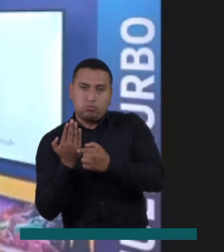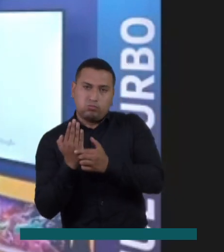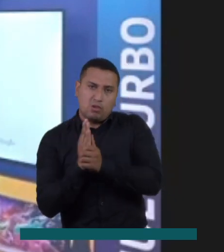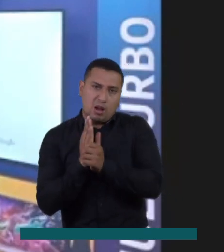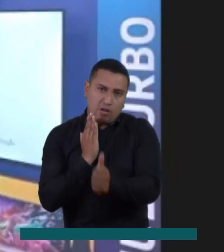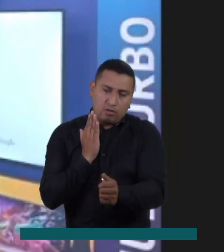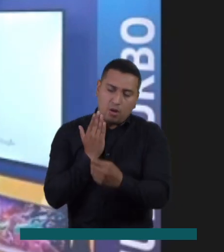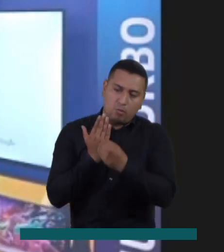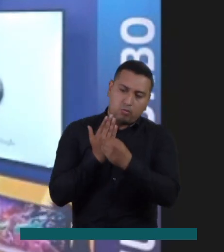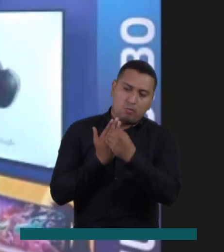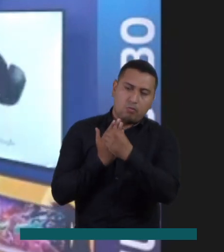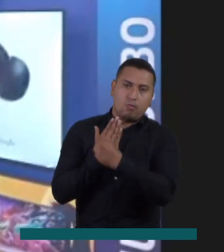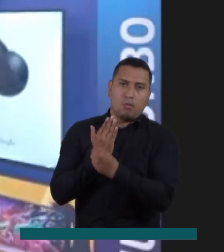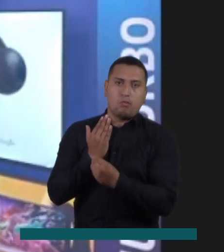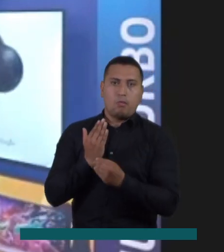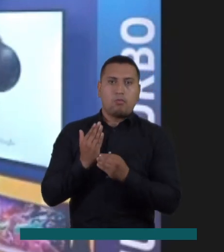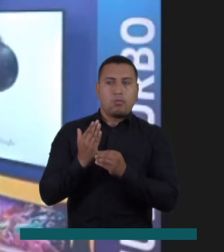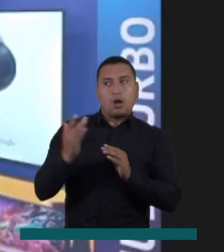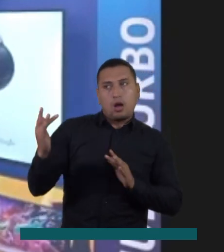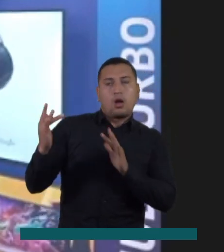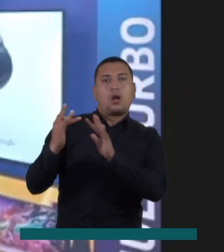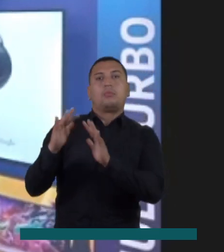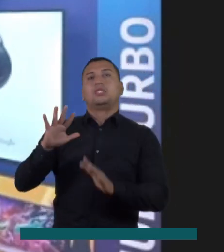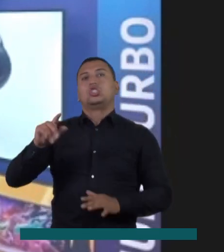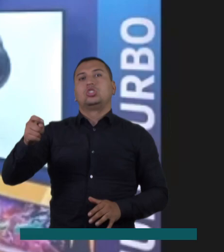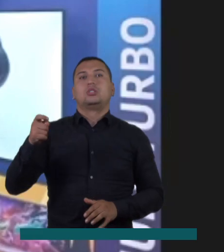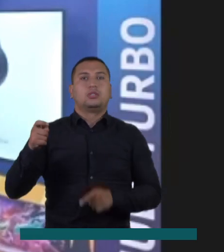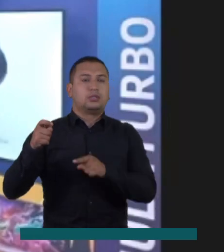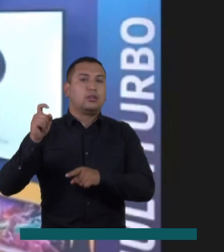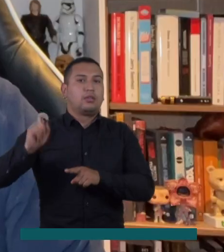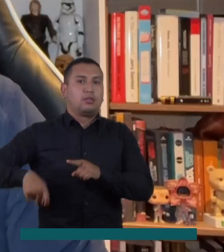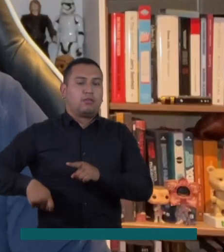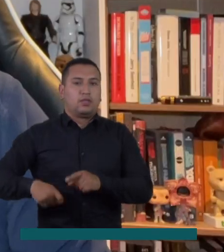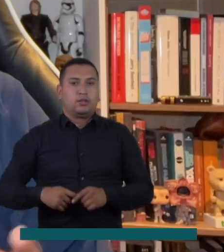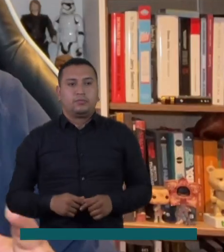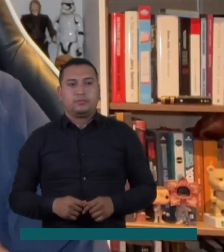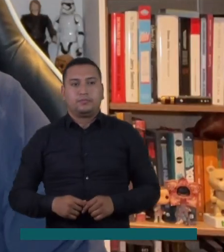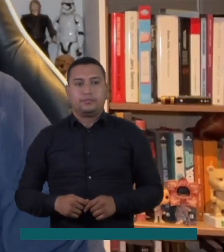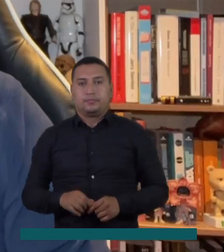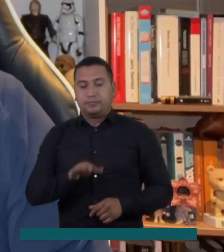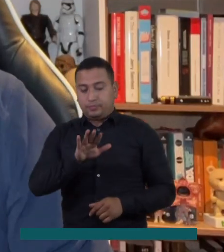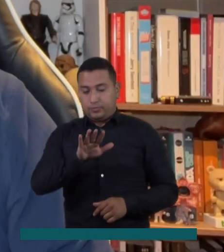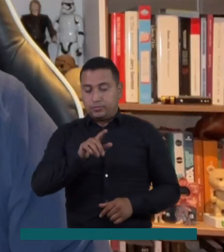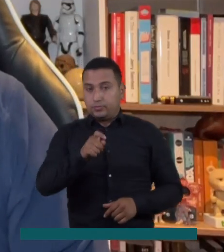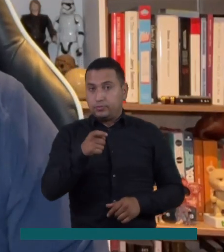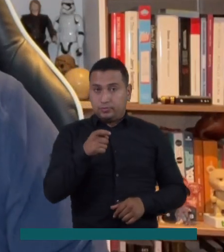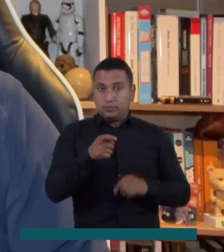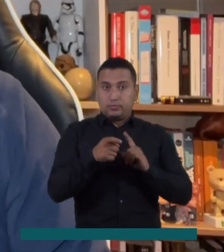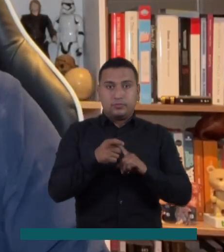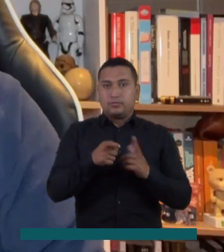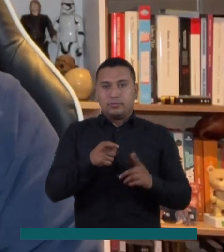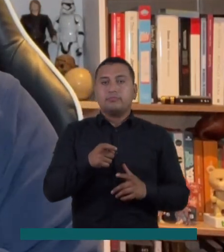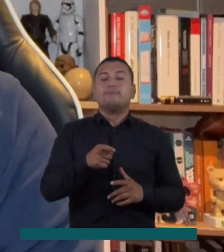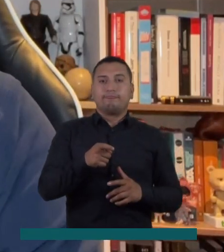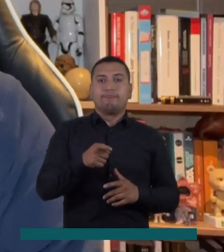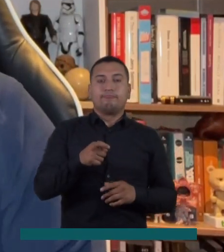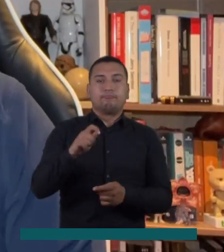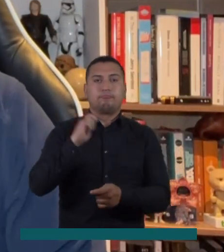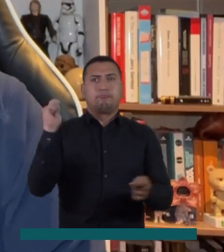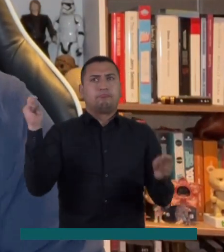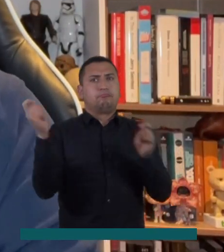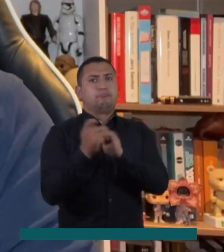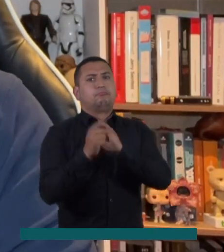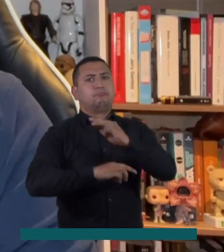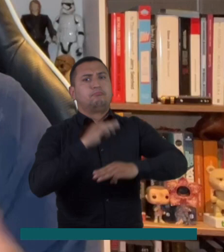otros componentes que generen compatibilidad en la conexión 5G. El 5G promete cambiar el mundo y quizá pronto